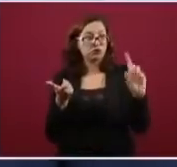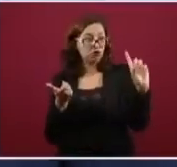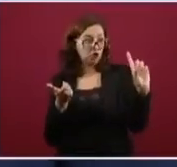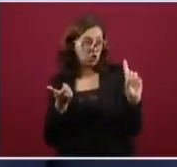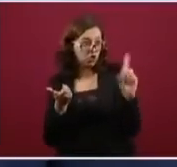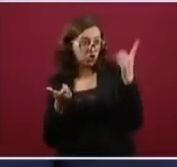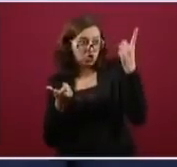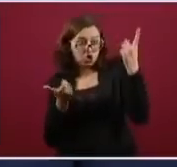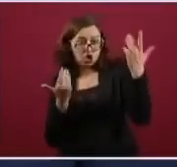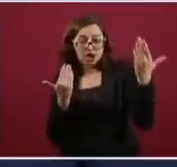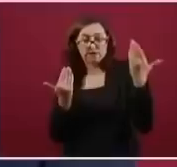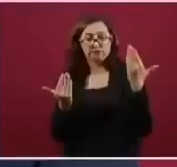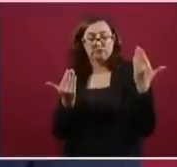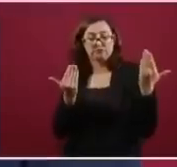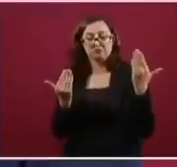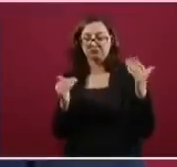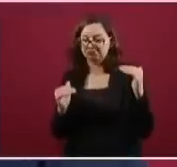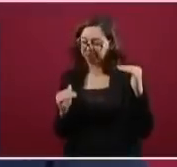d